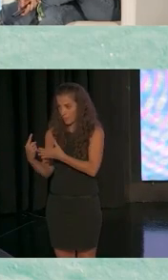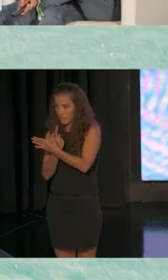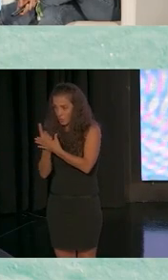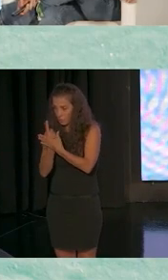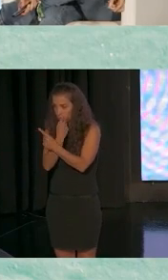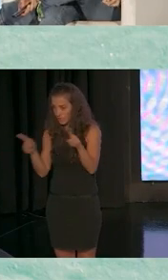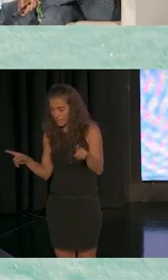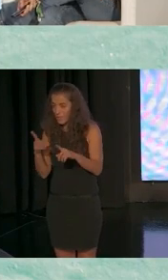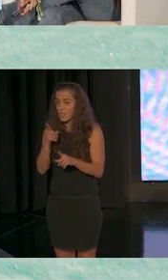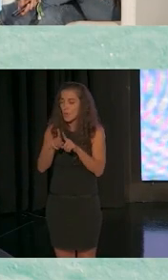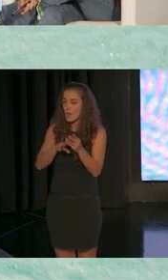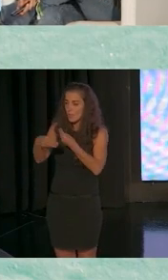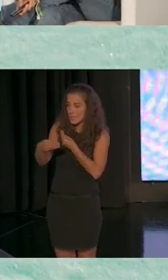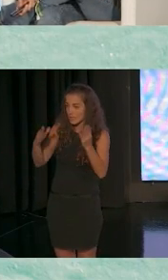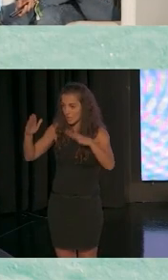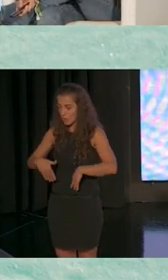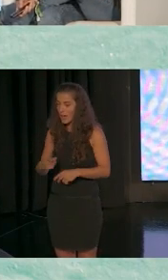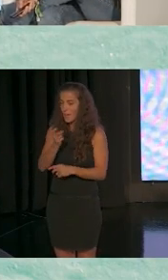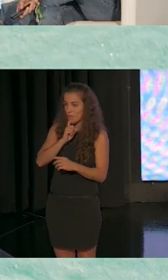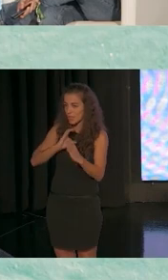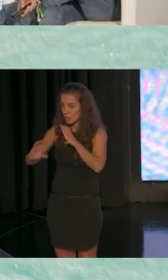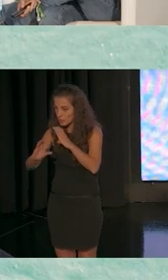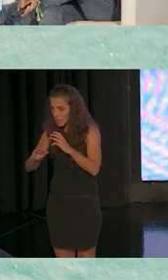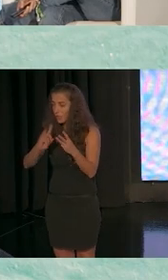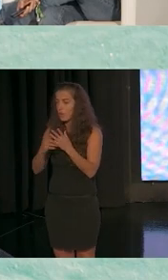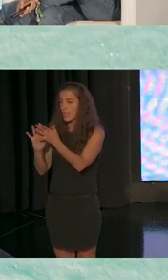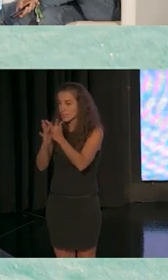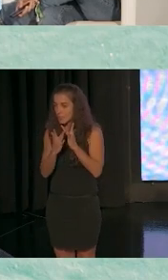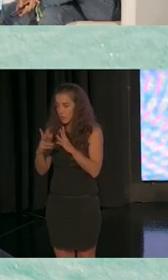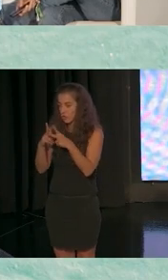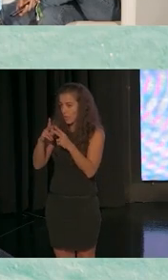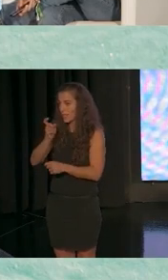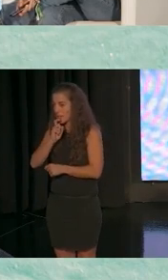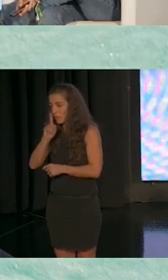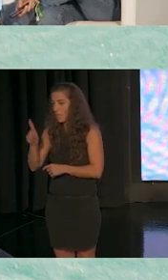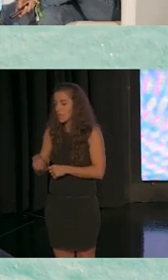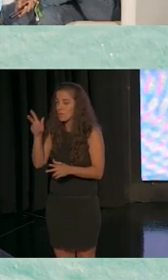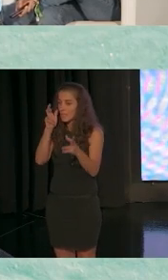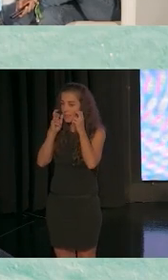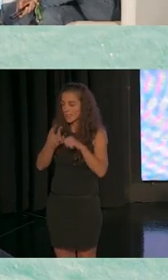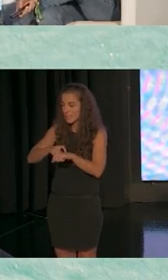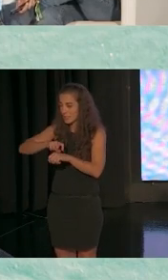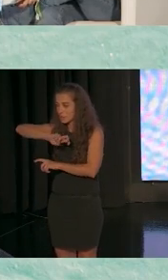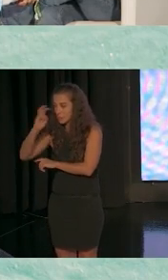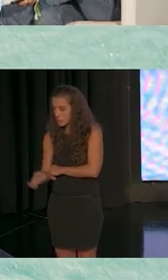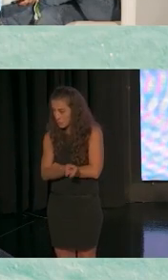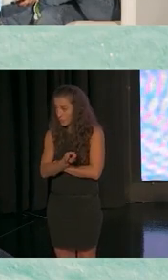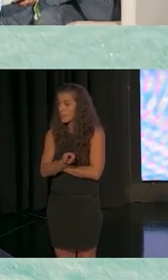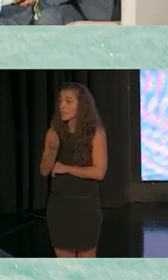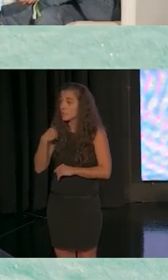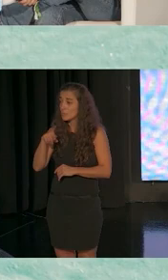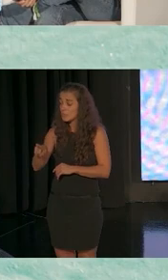inflexibilidad a las dificultades en la comunicación en la interacción social o en la tipicidad sensorial ese principio que se llama